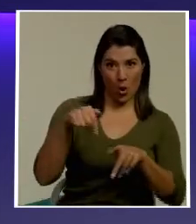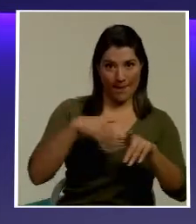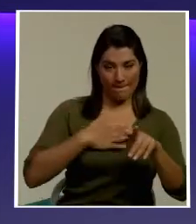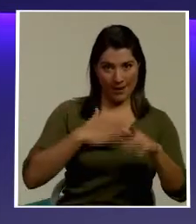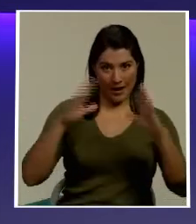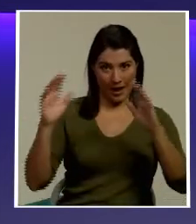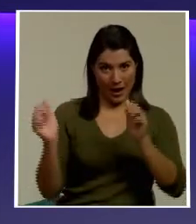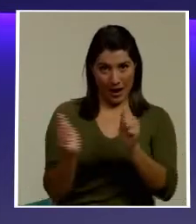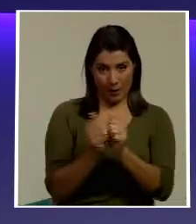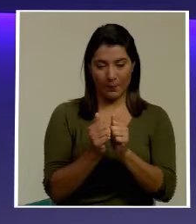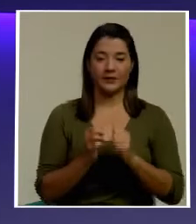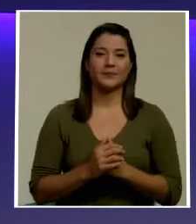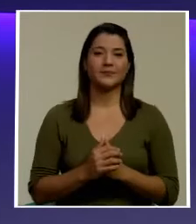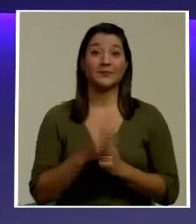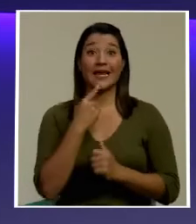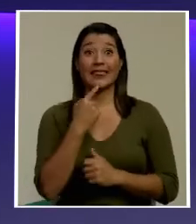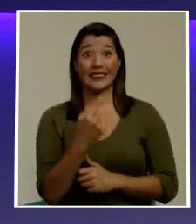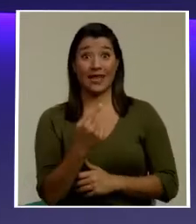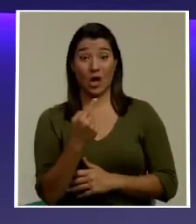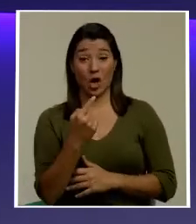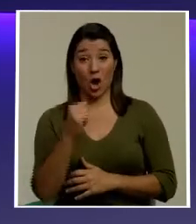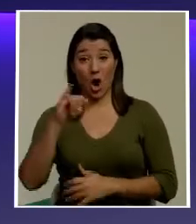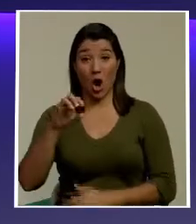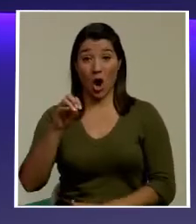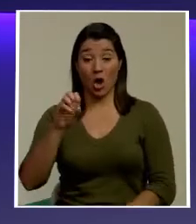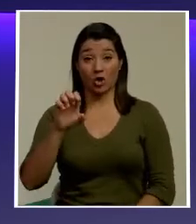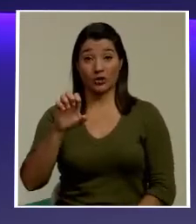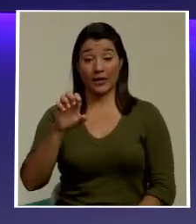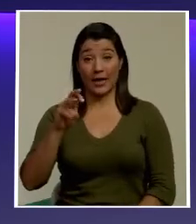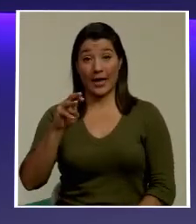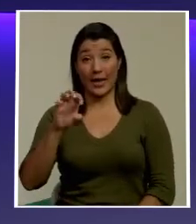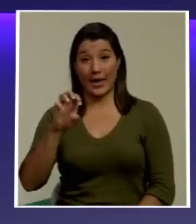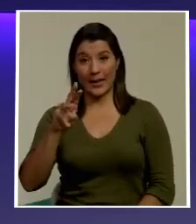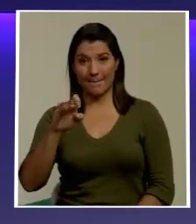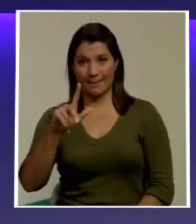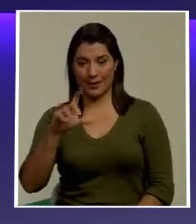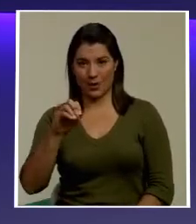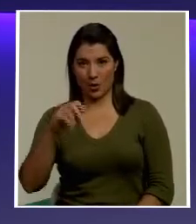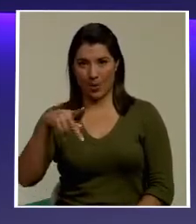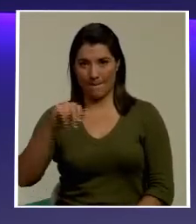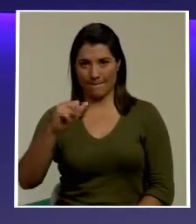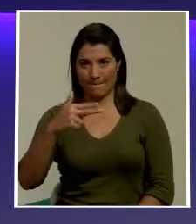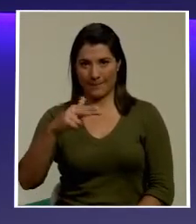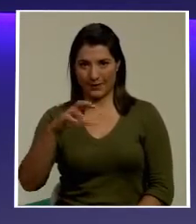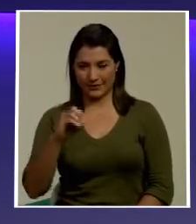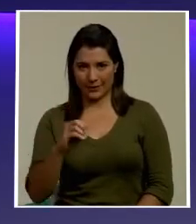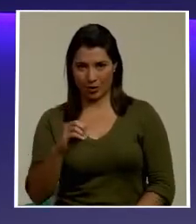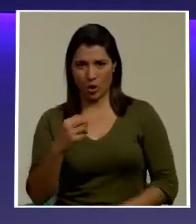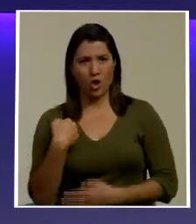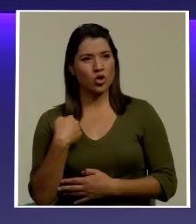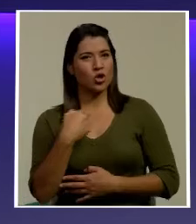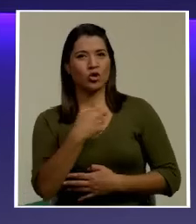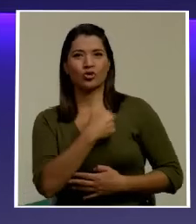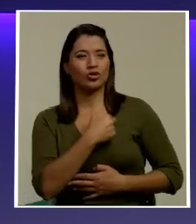Pacheco: no leemos a otros, nos leemos en ellos.